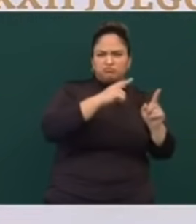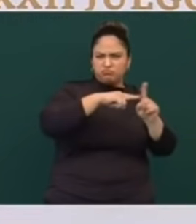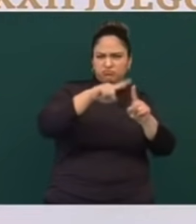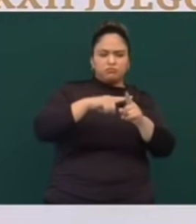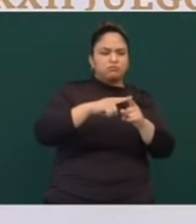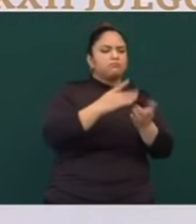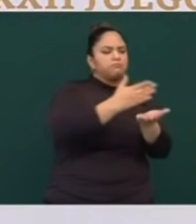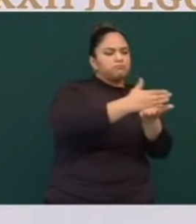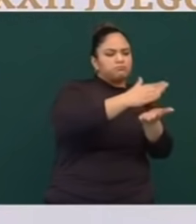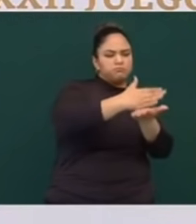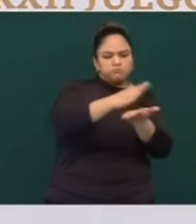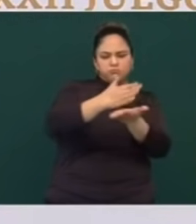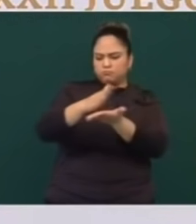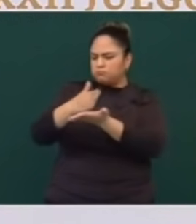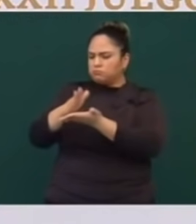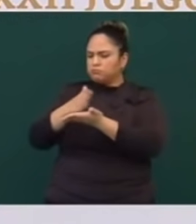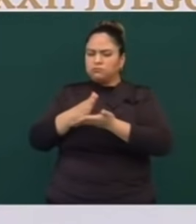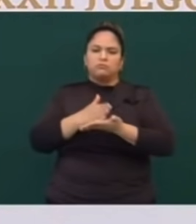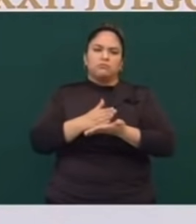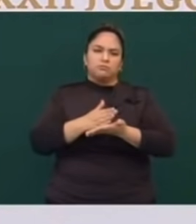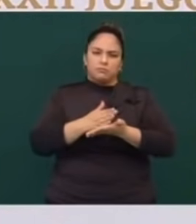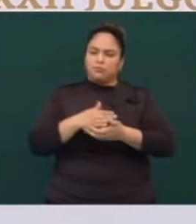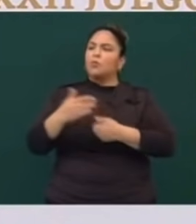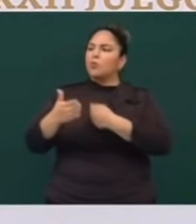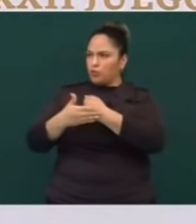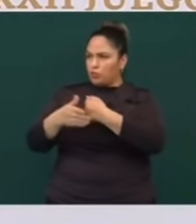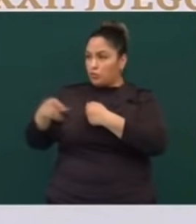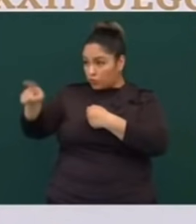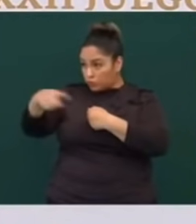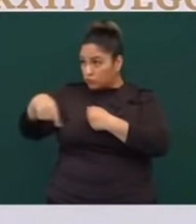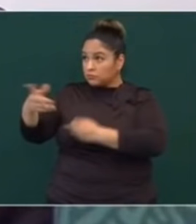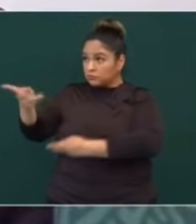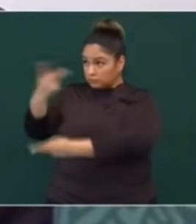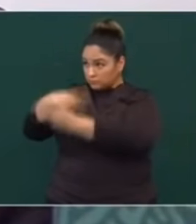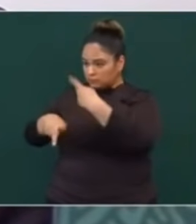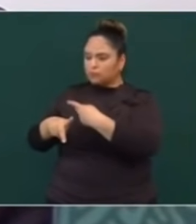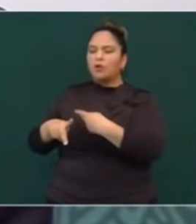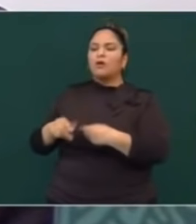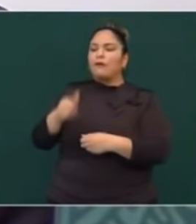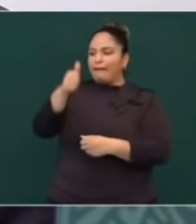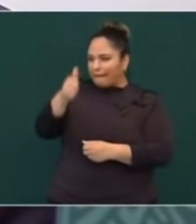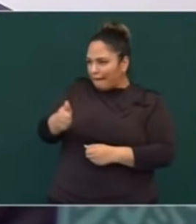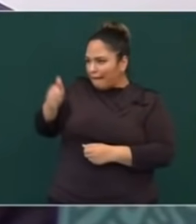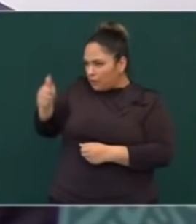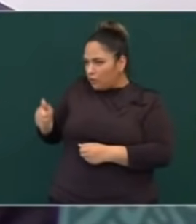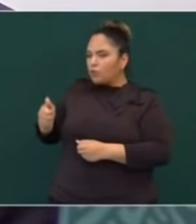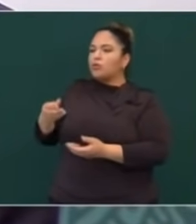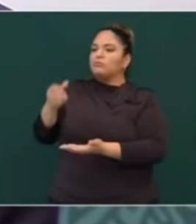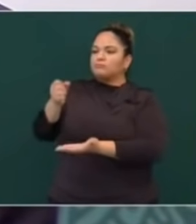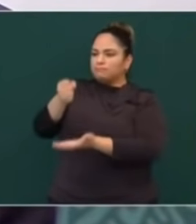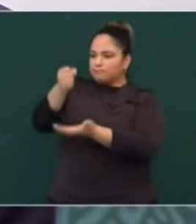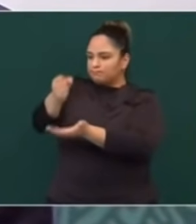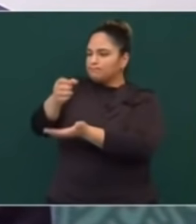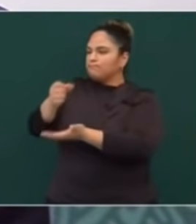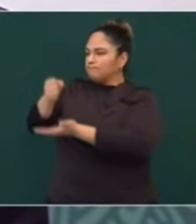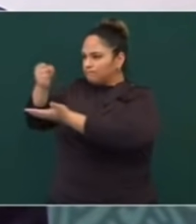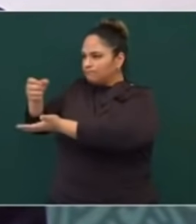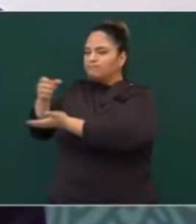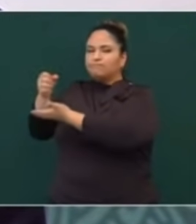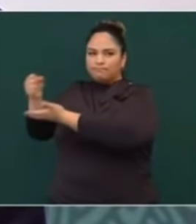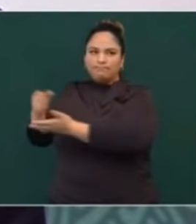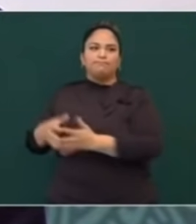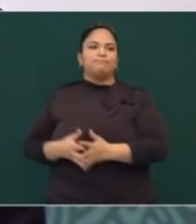Pero va a haber una recompensa para todos los integrantes de la